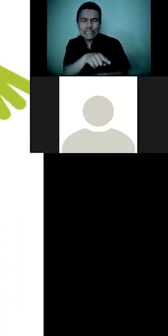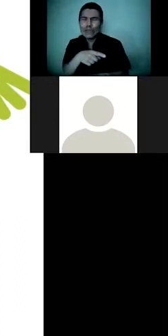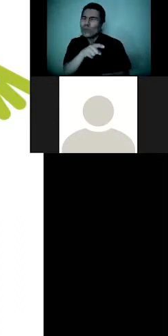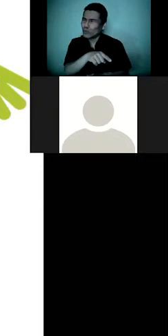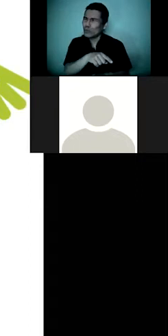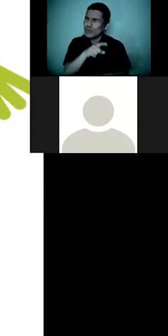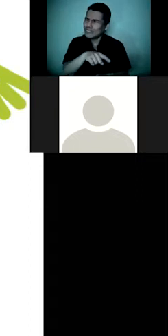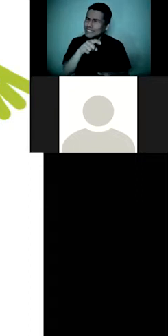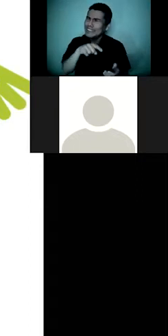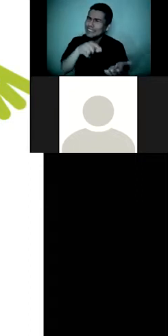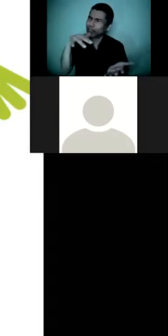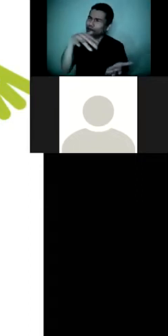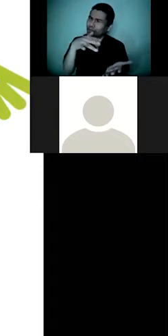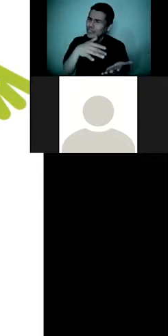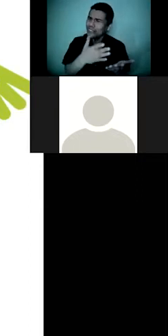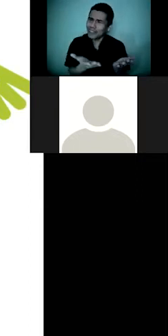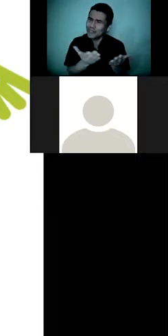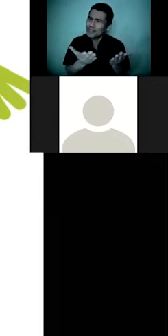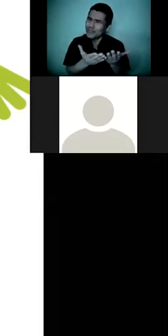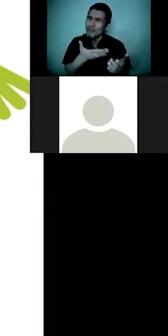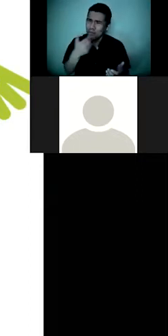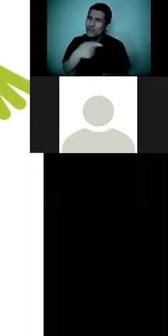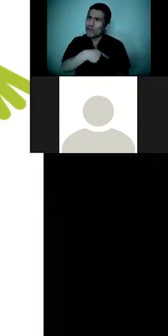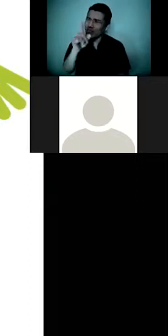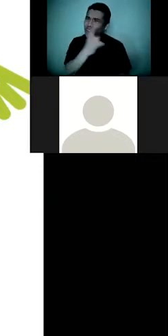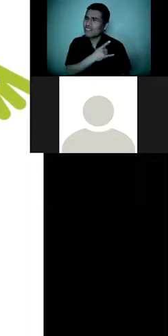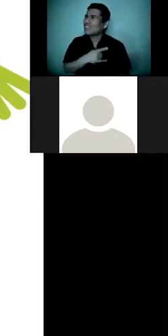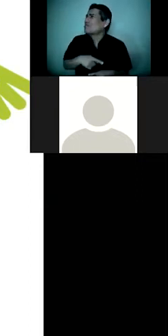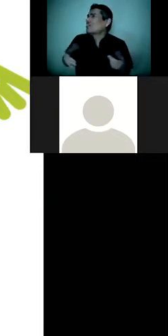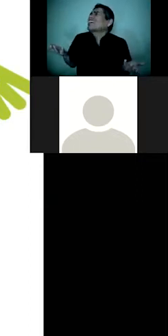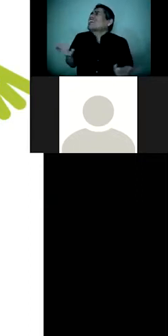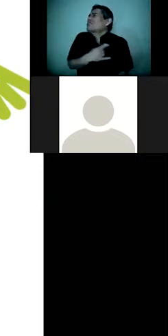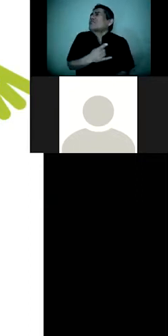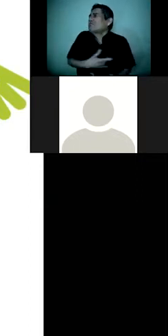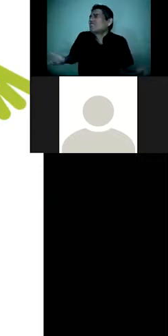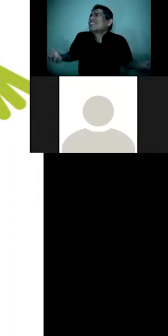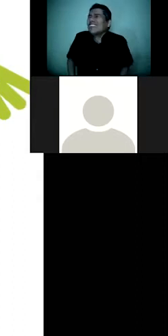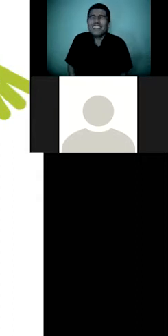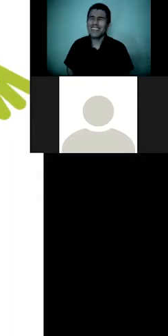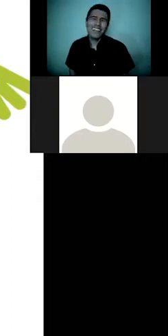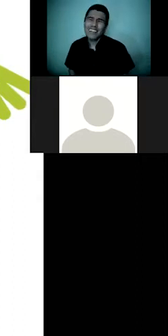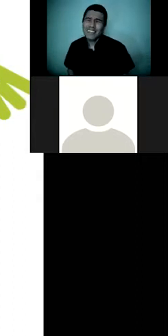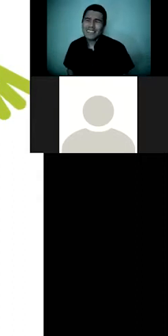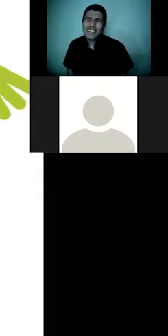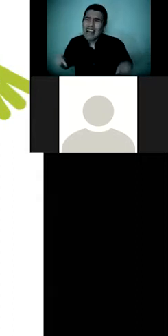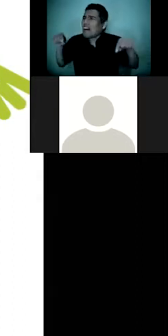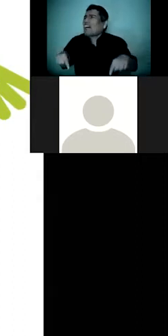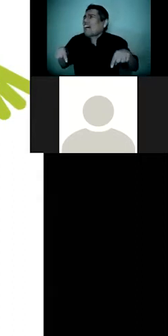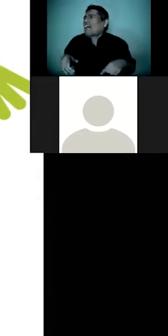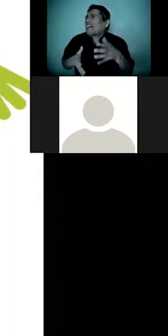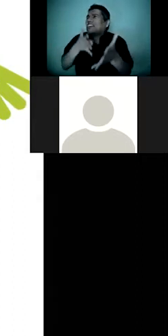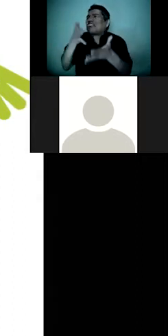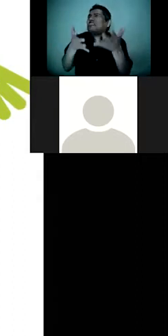Ella en mi iglesia me vieron, me dijo, pero tú sí puedes estudiar. Mejor, ¿por qué no te vas a Estados Unidos a la universidad? No, ¿por qué no entras